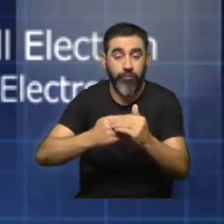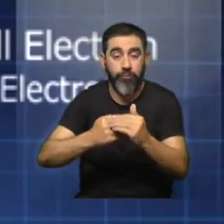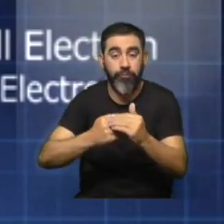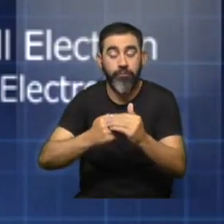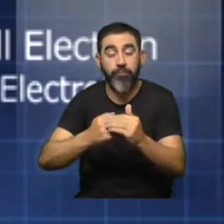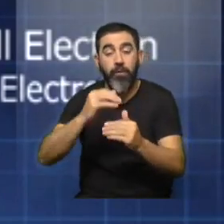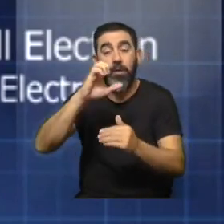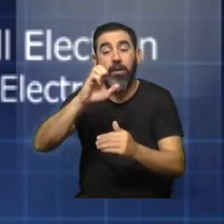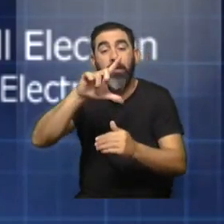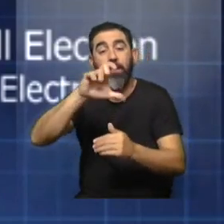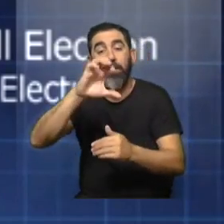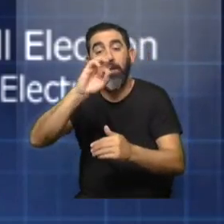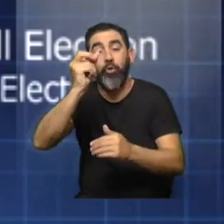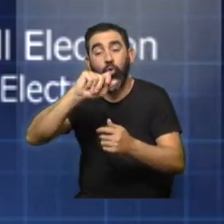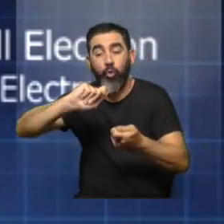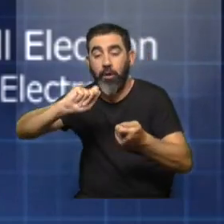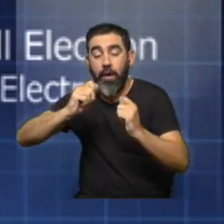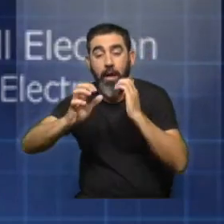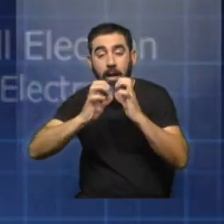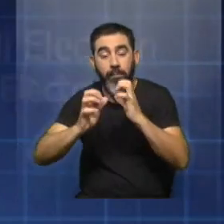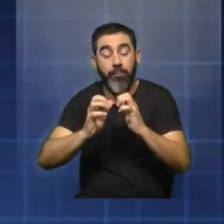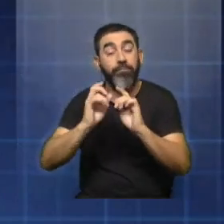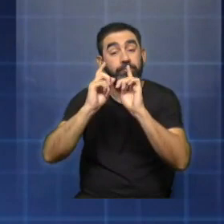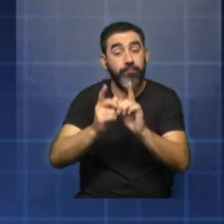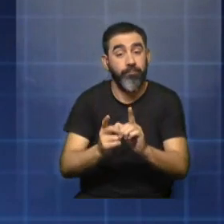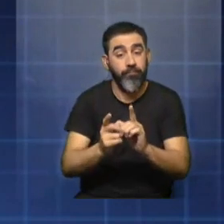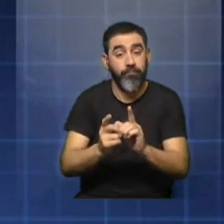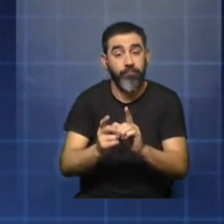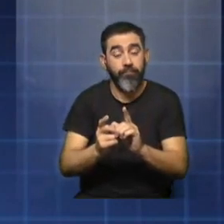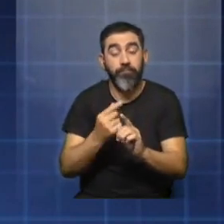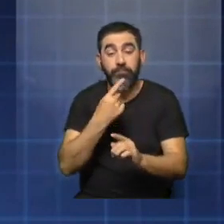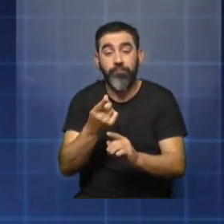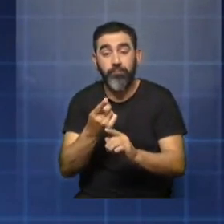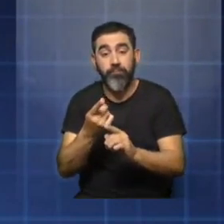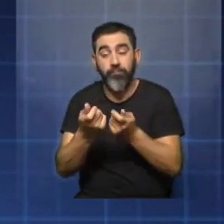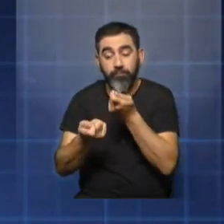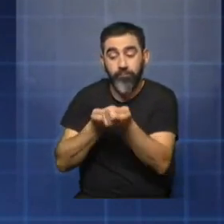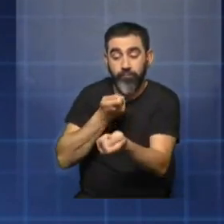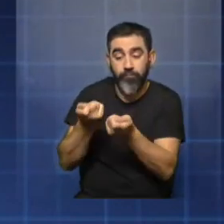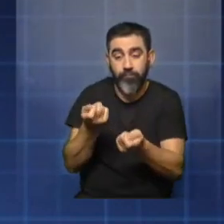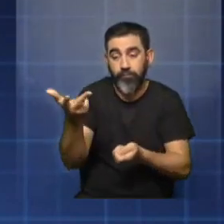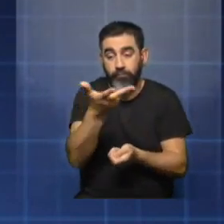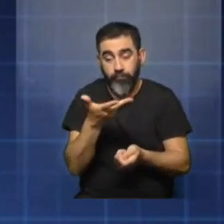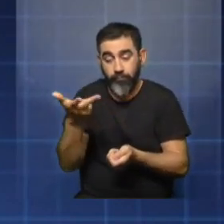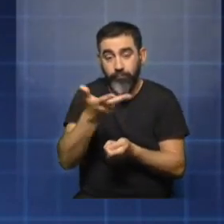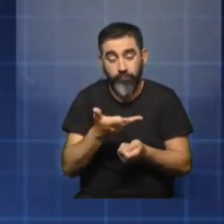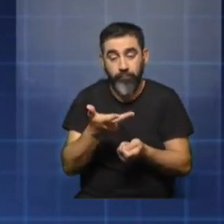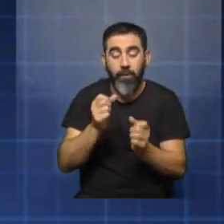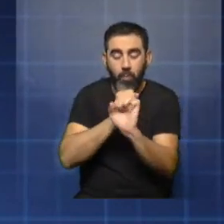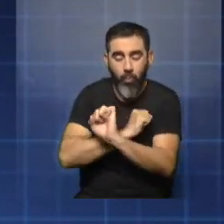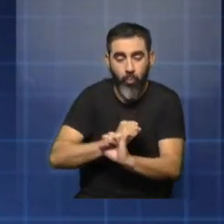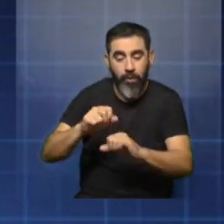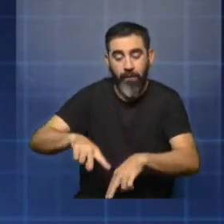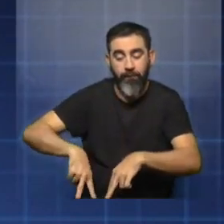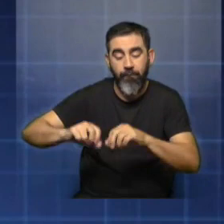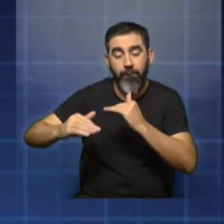los electrones se mueven o cambian de energía. Además, se señala que las contribuciones de los galardonados han permitido